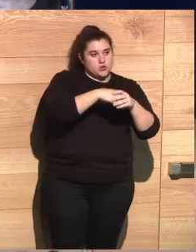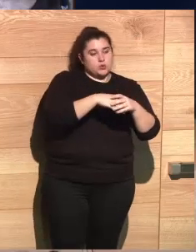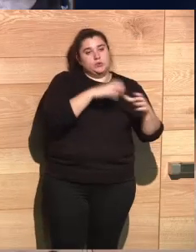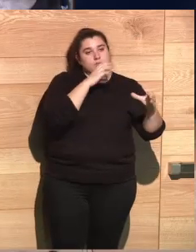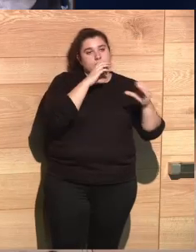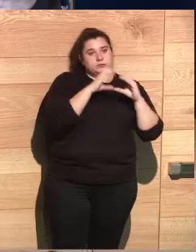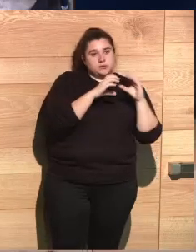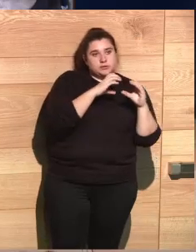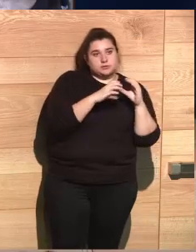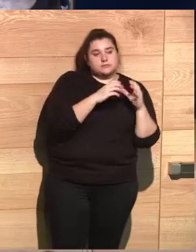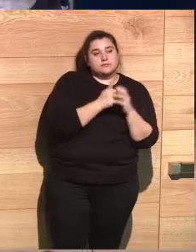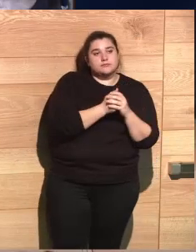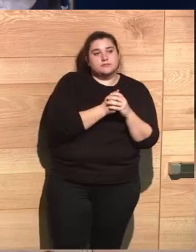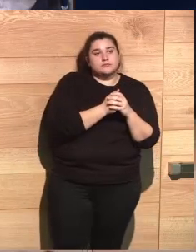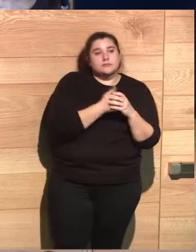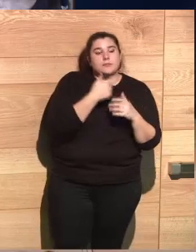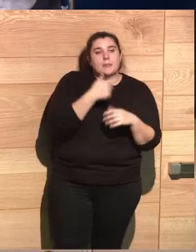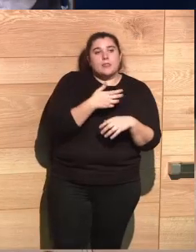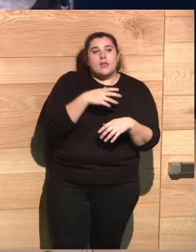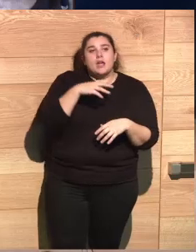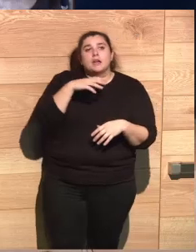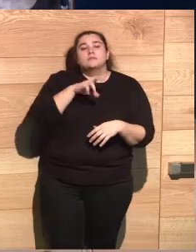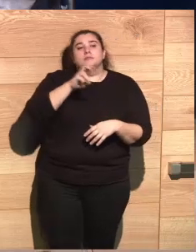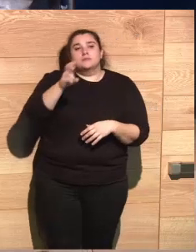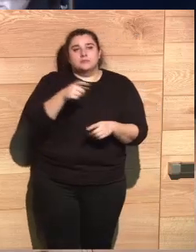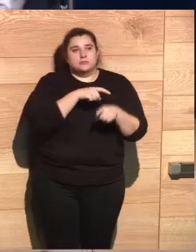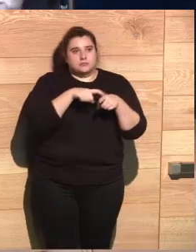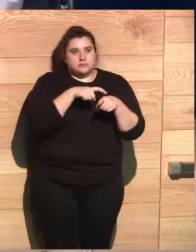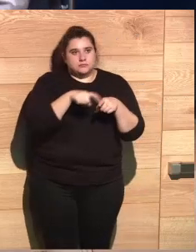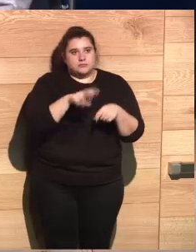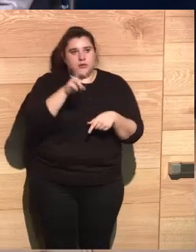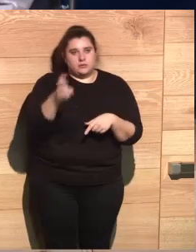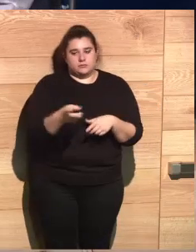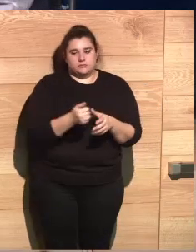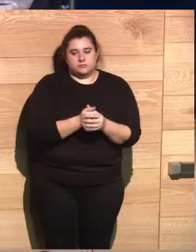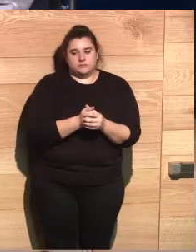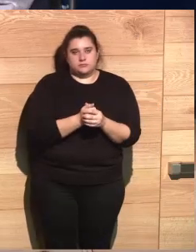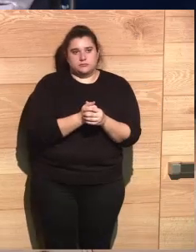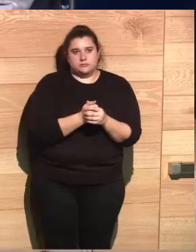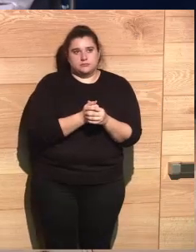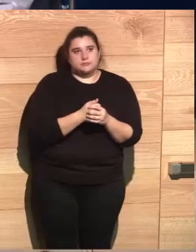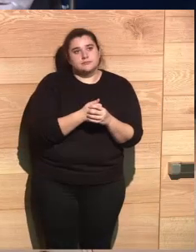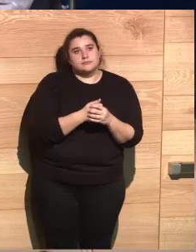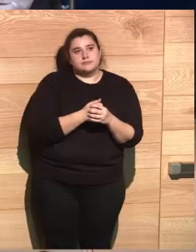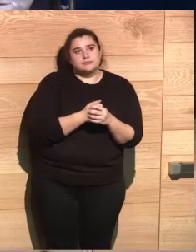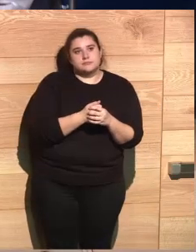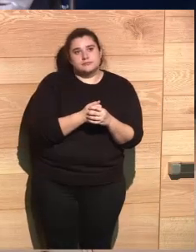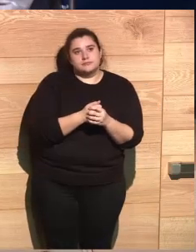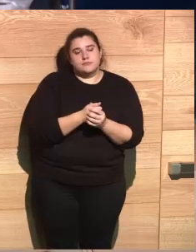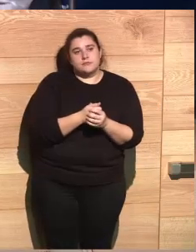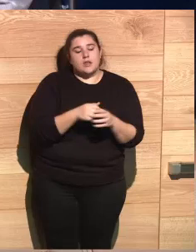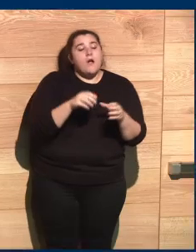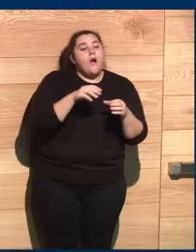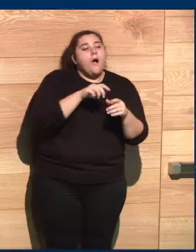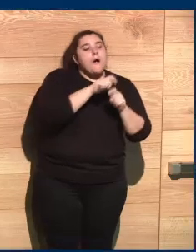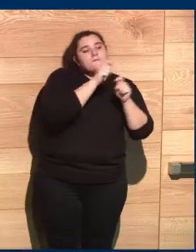inventar IRC, ya teníamos Slack, ahora vamos a hacer otro tipo de Slack nuevo. ¿Cómo una de las maneras